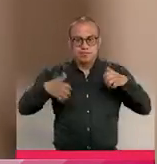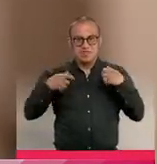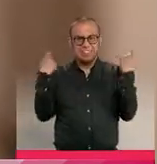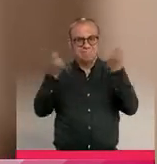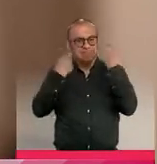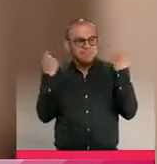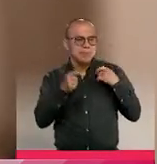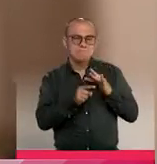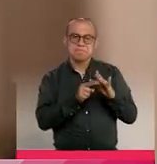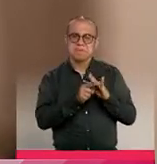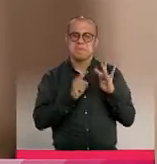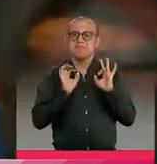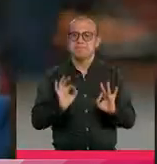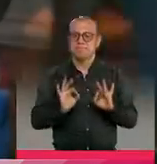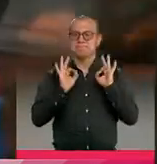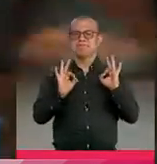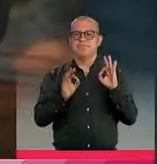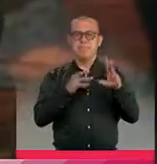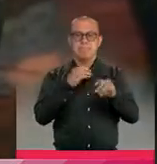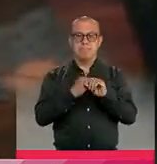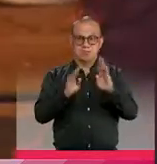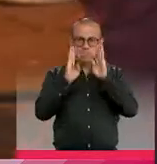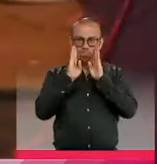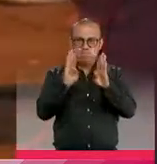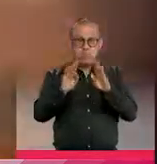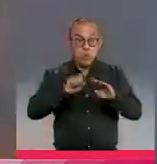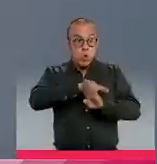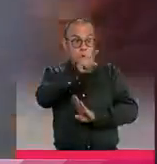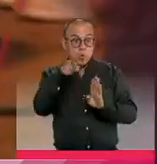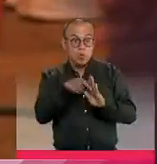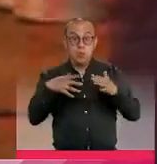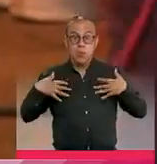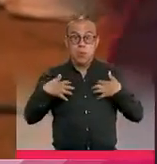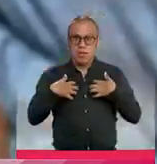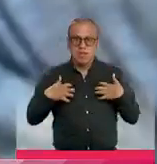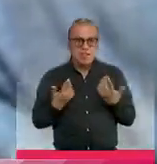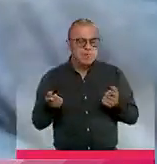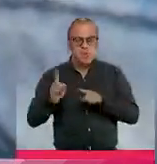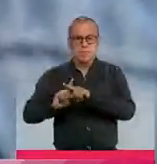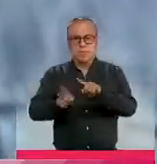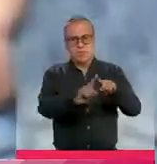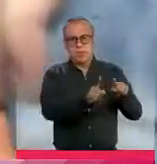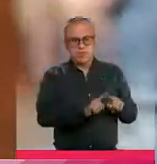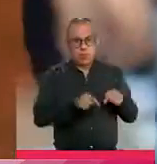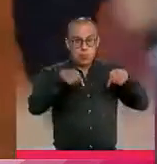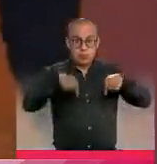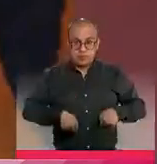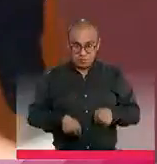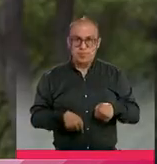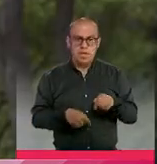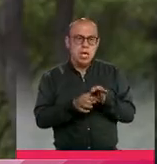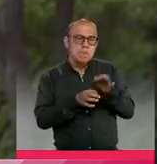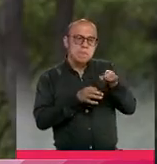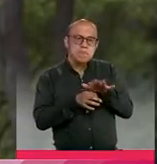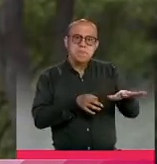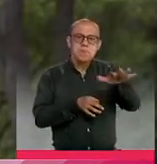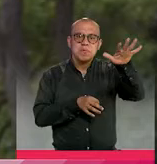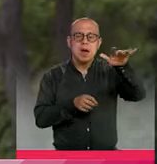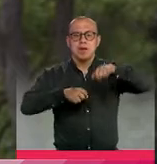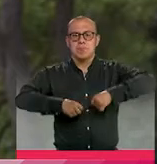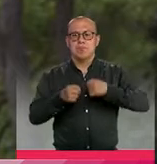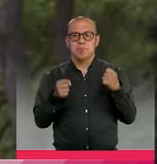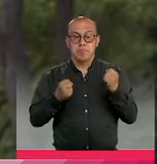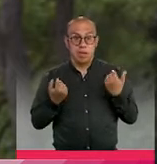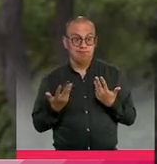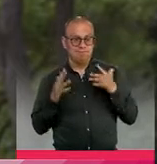las buenas prácticas y la tenencia responsable de animales en sectores rurales y urbanos de Bogotá. Donde celebramos a